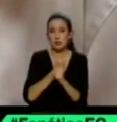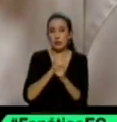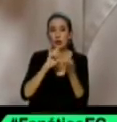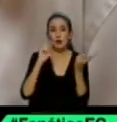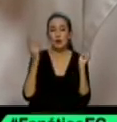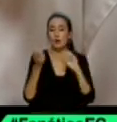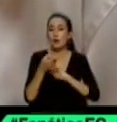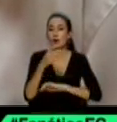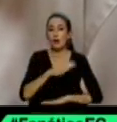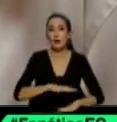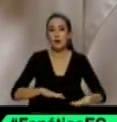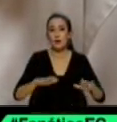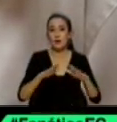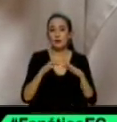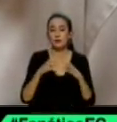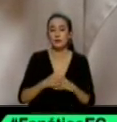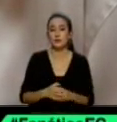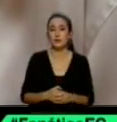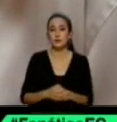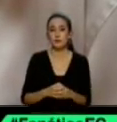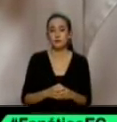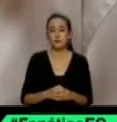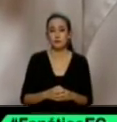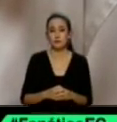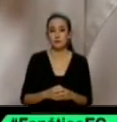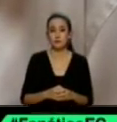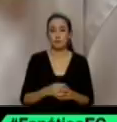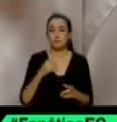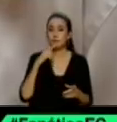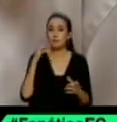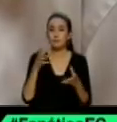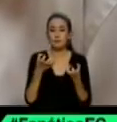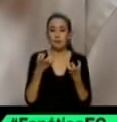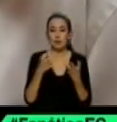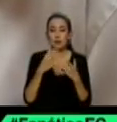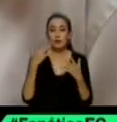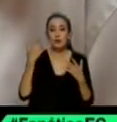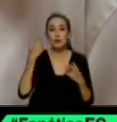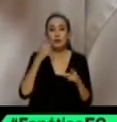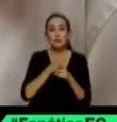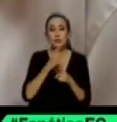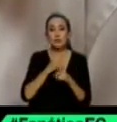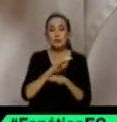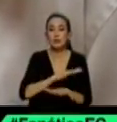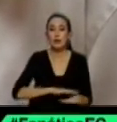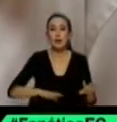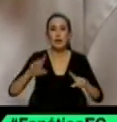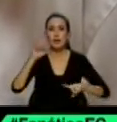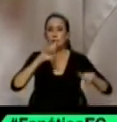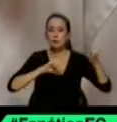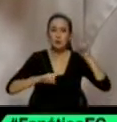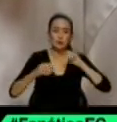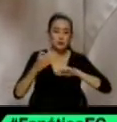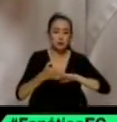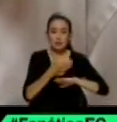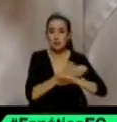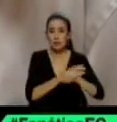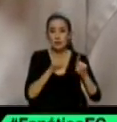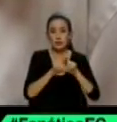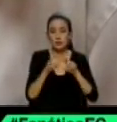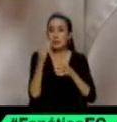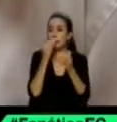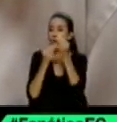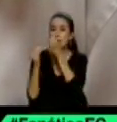como las divisiones inferiores. Si se mantiene solo los viejitos, algún día fracasa, tienen que